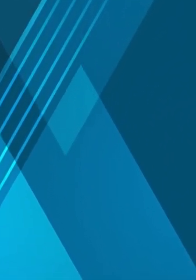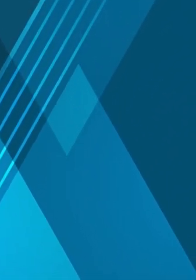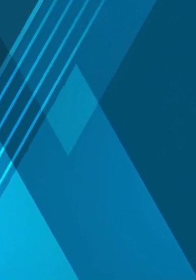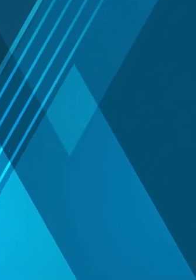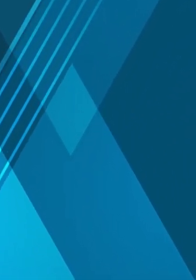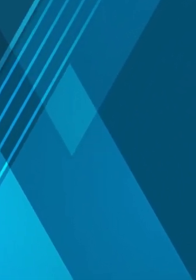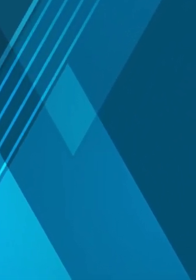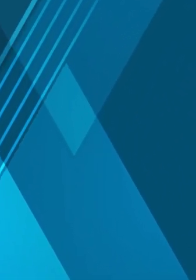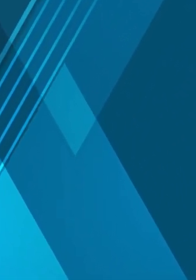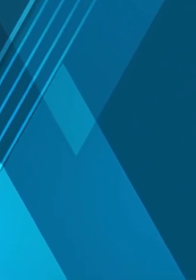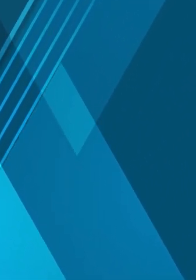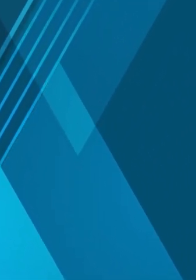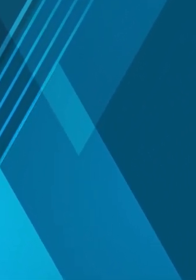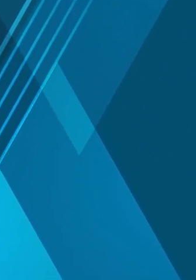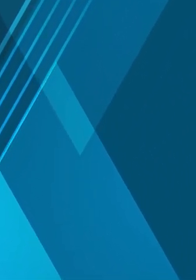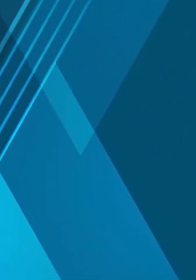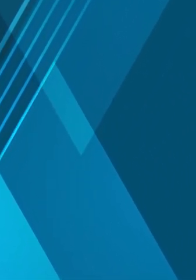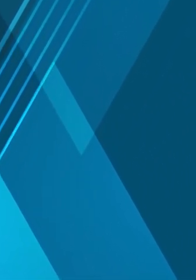Gracias por ver el video.